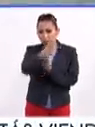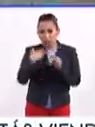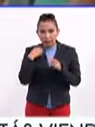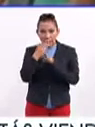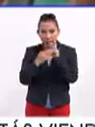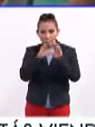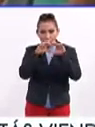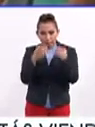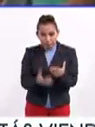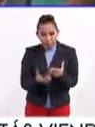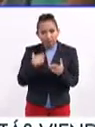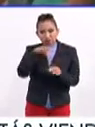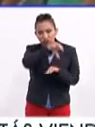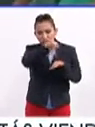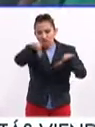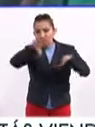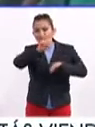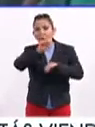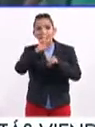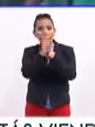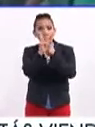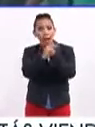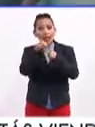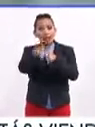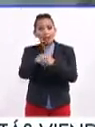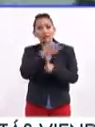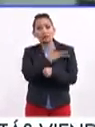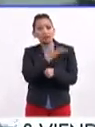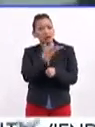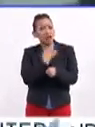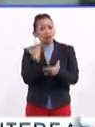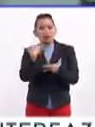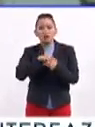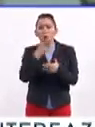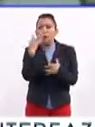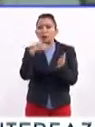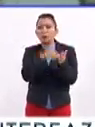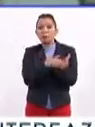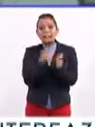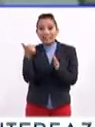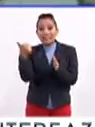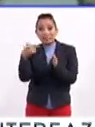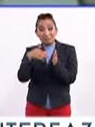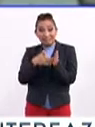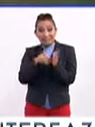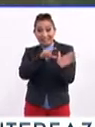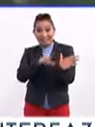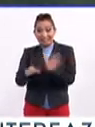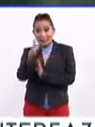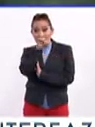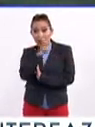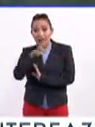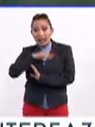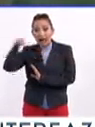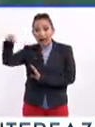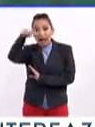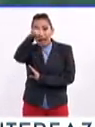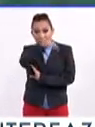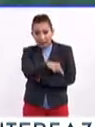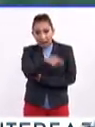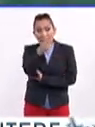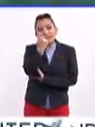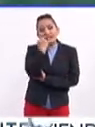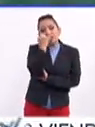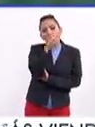población del mundo. Repartidos en 90 países, son los poseedores de más de 4.000 de las 6.700 lenguas existentes.